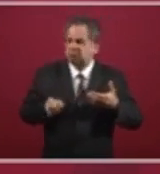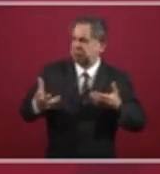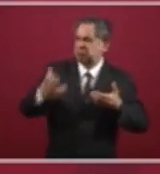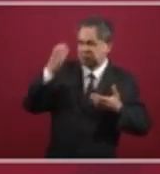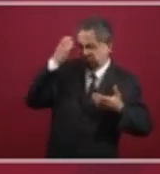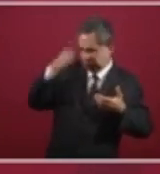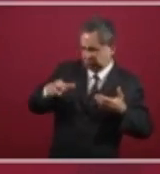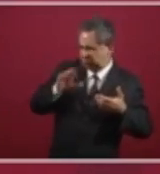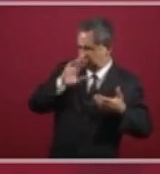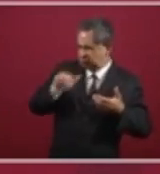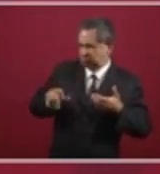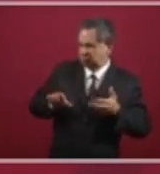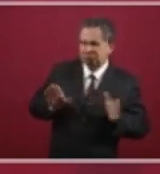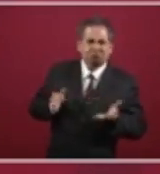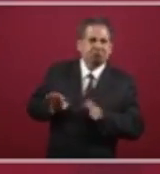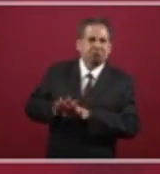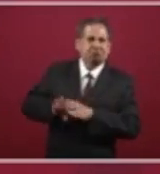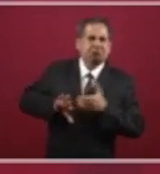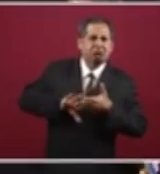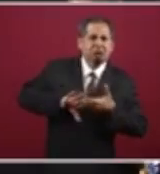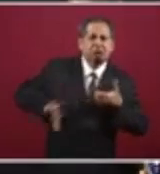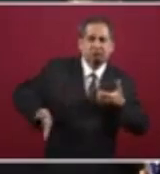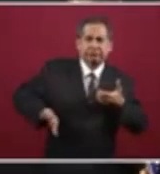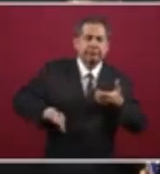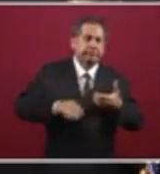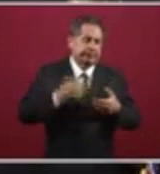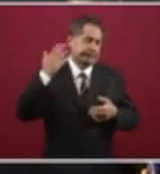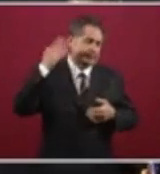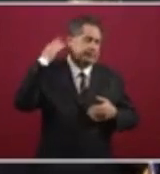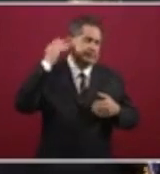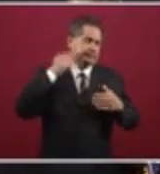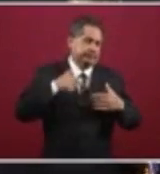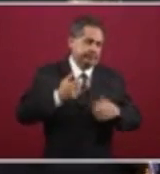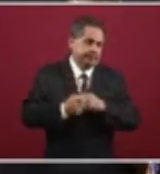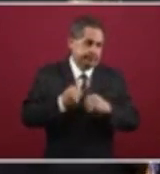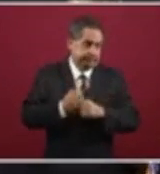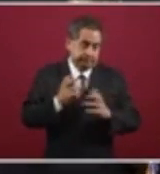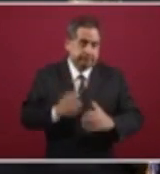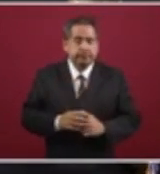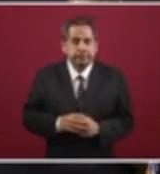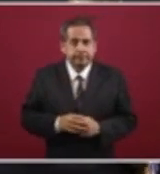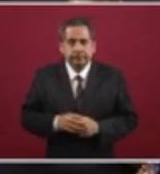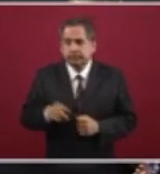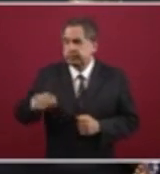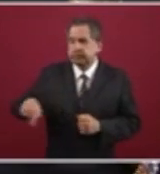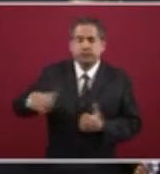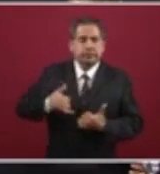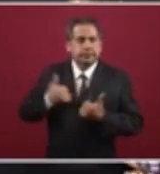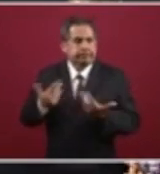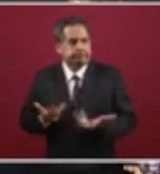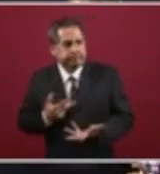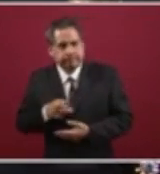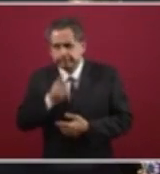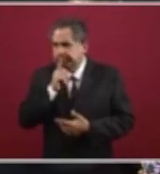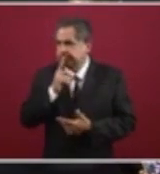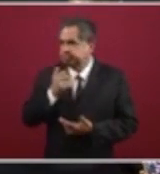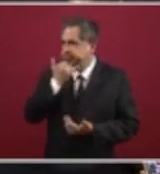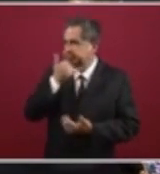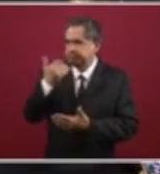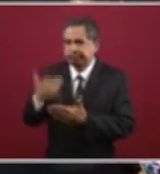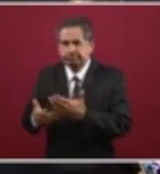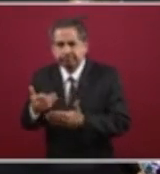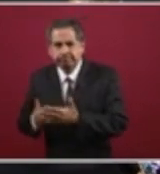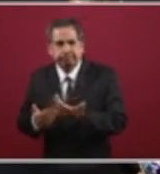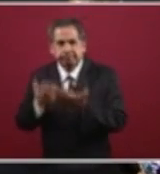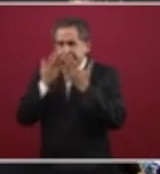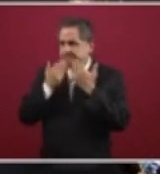criminalizaron y marginaron a las juventudes, generando carencias y rezagos en aspectos tan diversos como